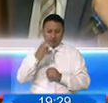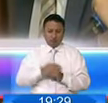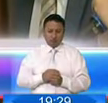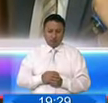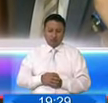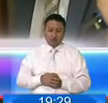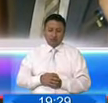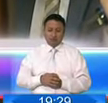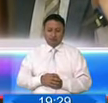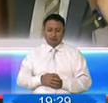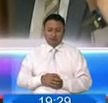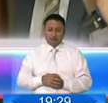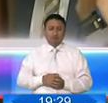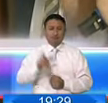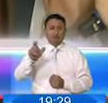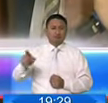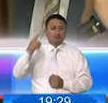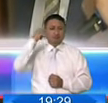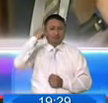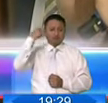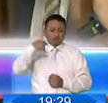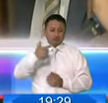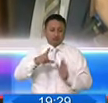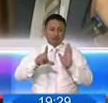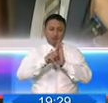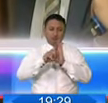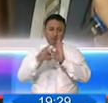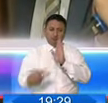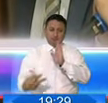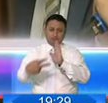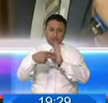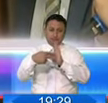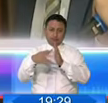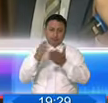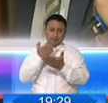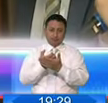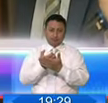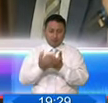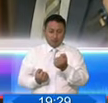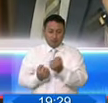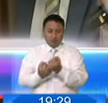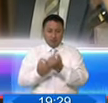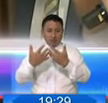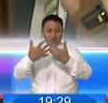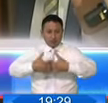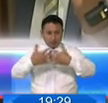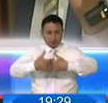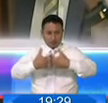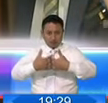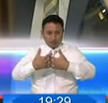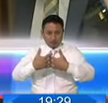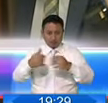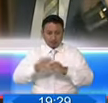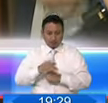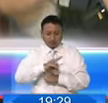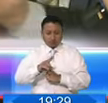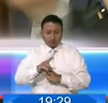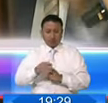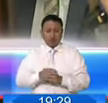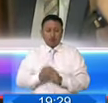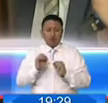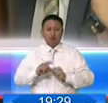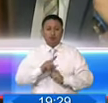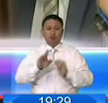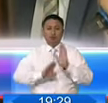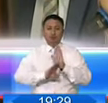con positivismo que la ley de reactivación la ley de fomento productivo tenga elementos que nos conduzcan